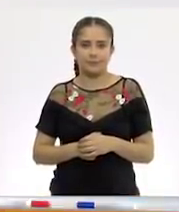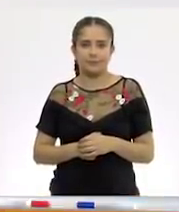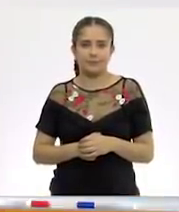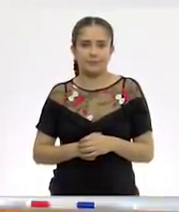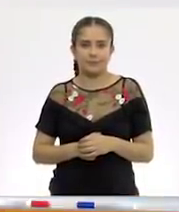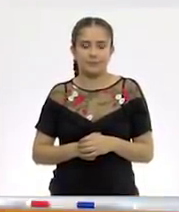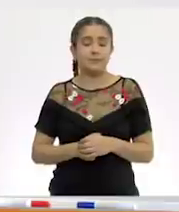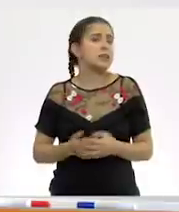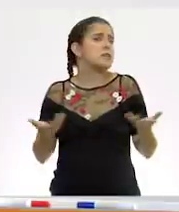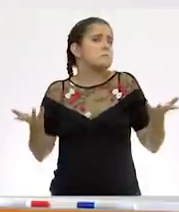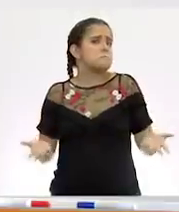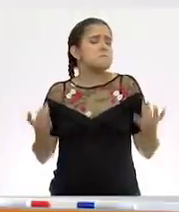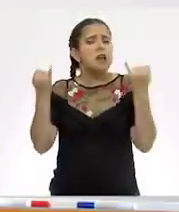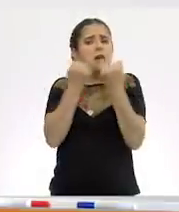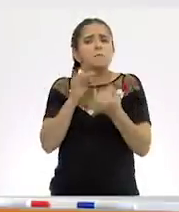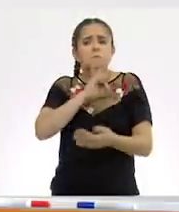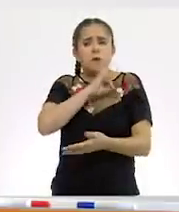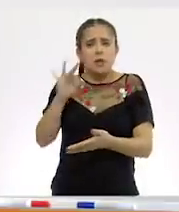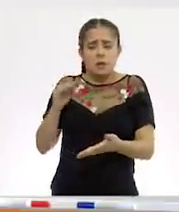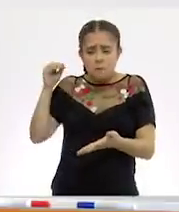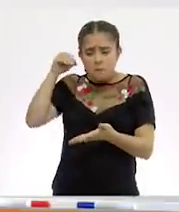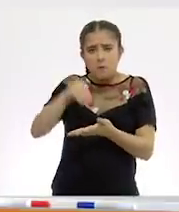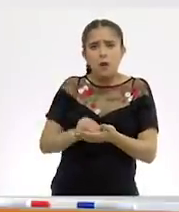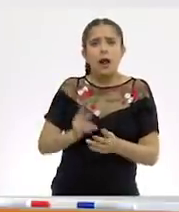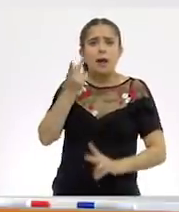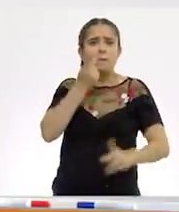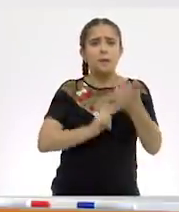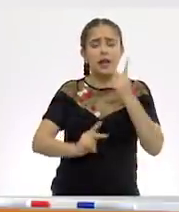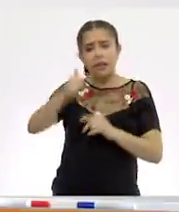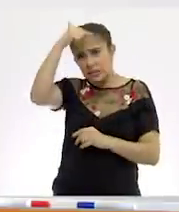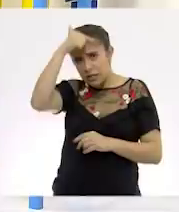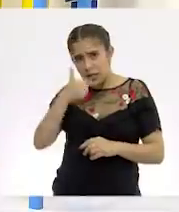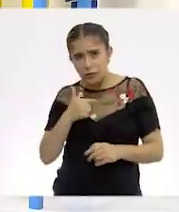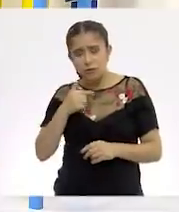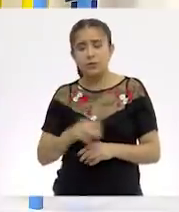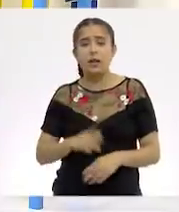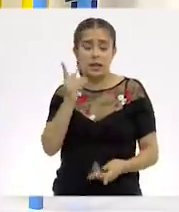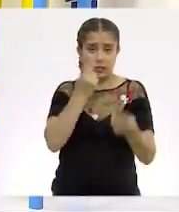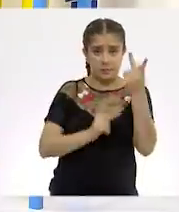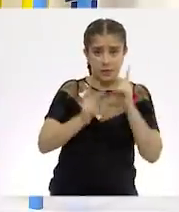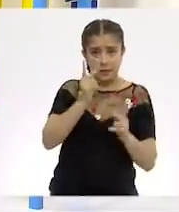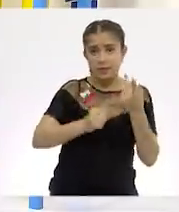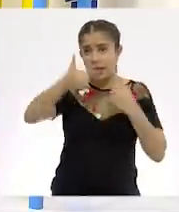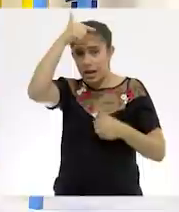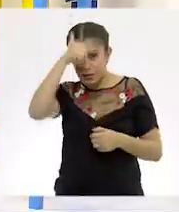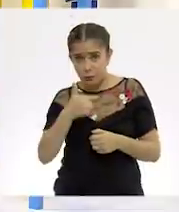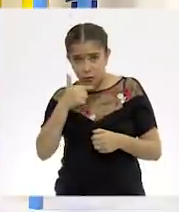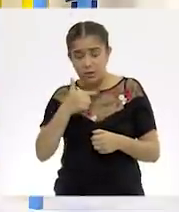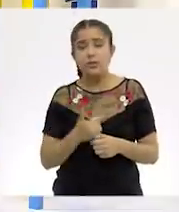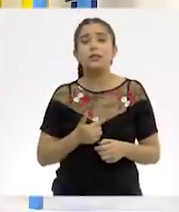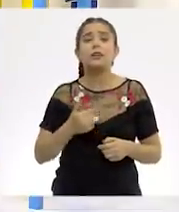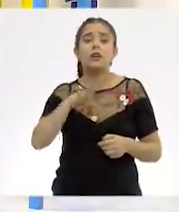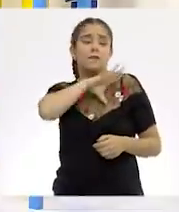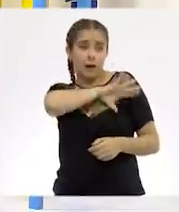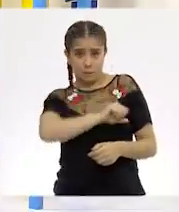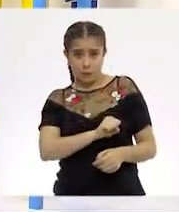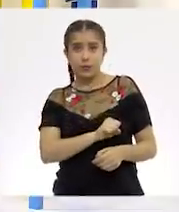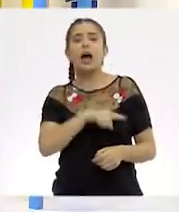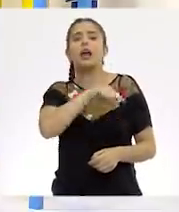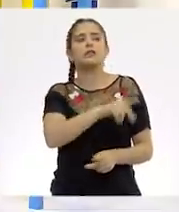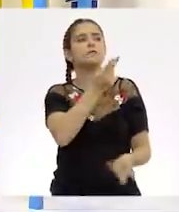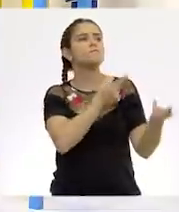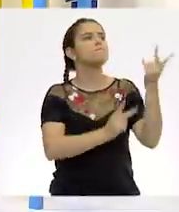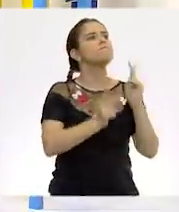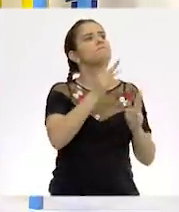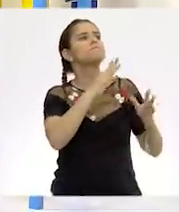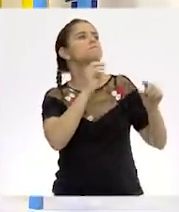¿Y también ponemos, profe Danis, a las plantas nocturnas? Así es, las plantas nocturnas tienen actividad. Lo acaba de